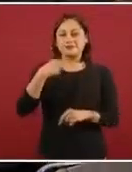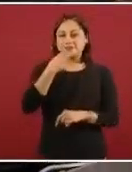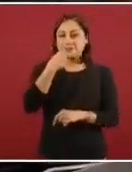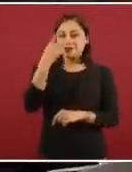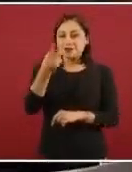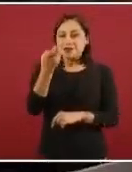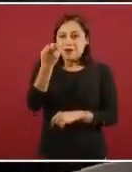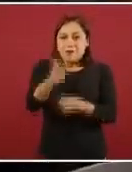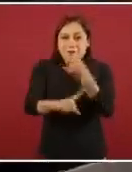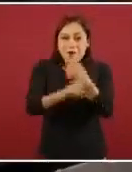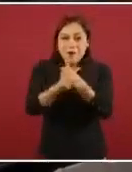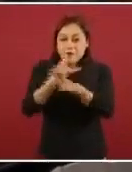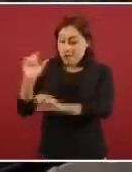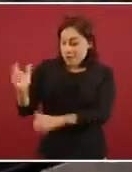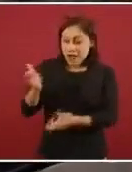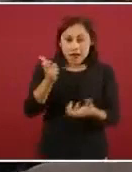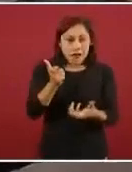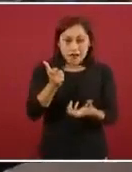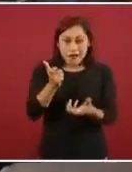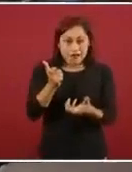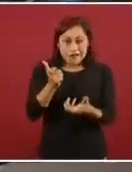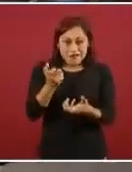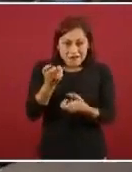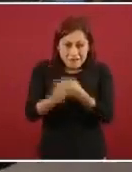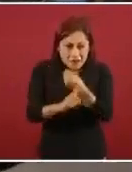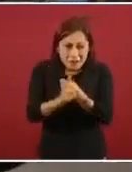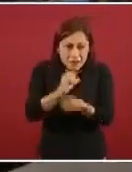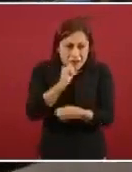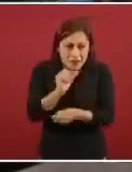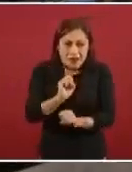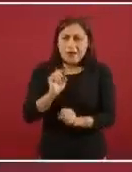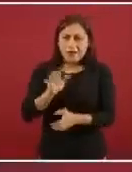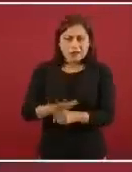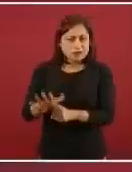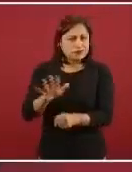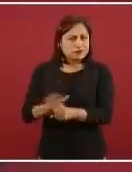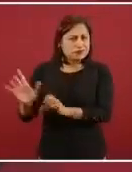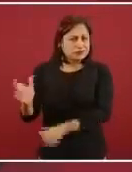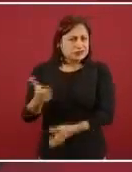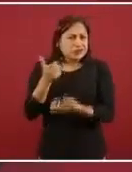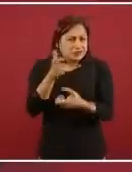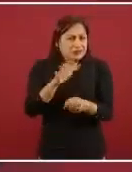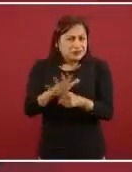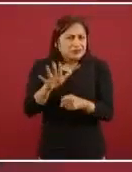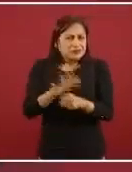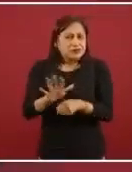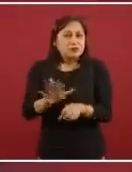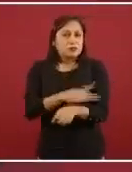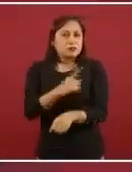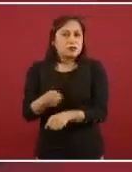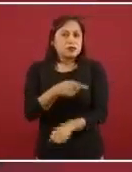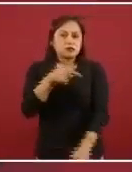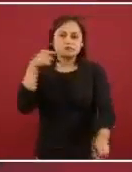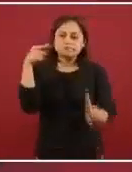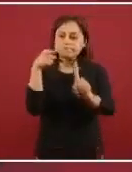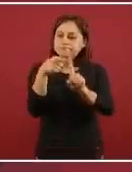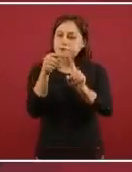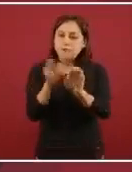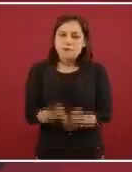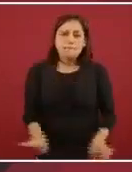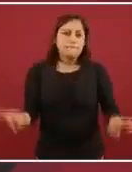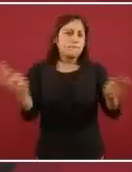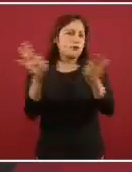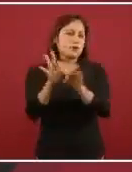presupuesto. Tenemos los recursos, porque es una prioridad